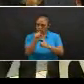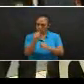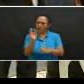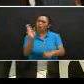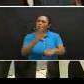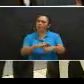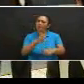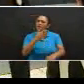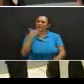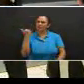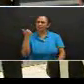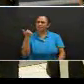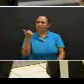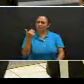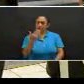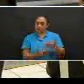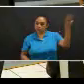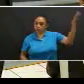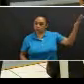huir.